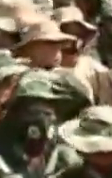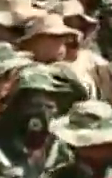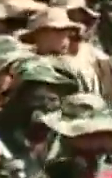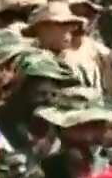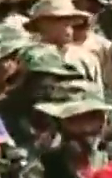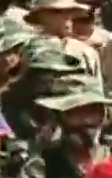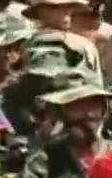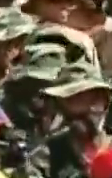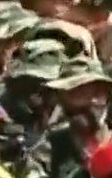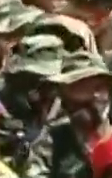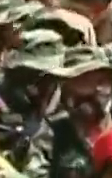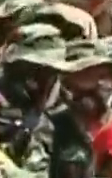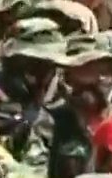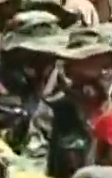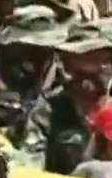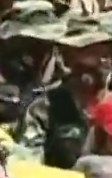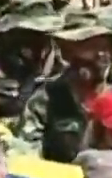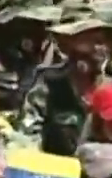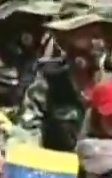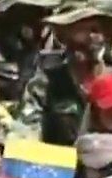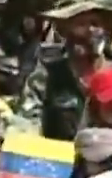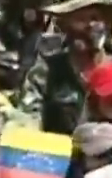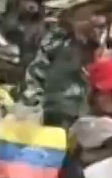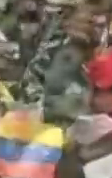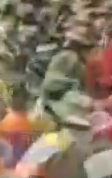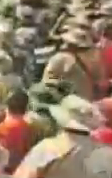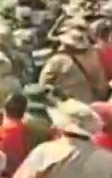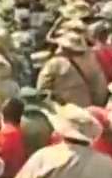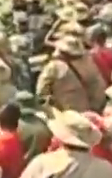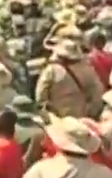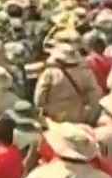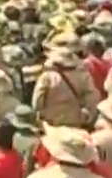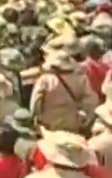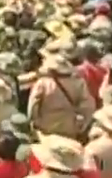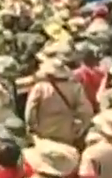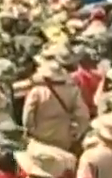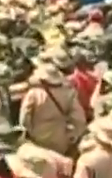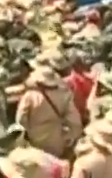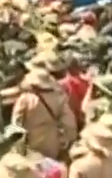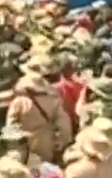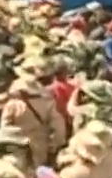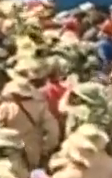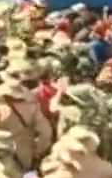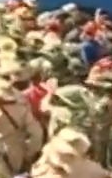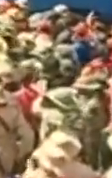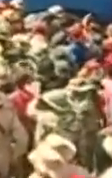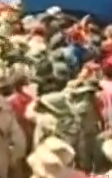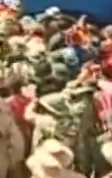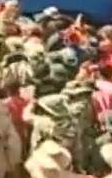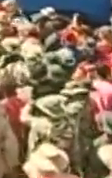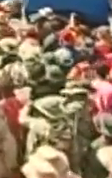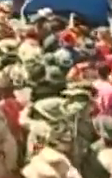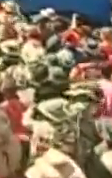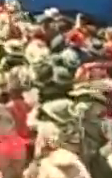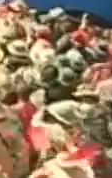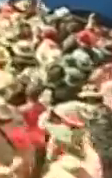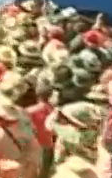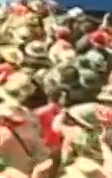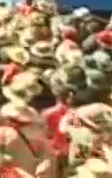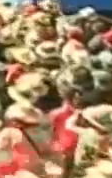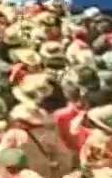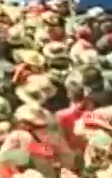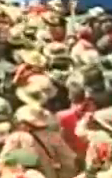volvió, grito de esperanza del pueblo que recibió en la madrugada del 14 de abril a Hugo Chávez. Vamos a escuchar de inmediato al